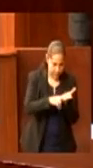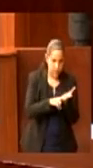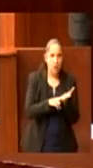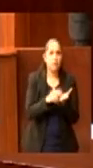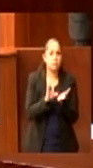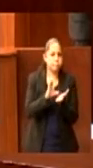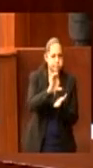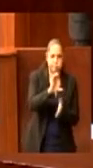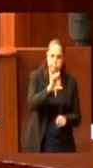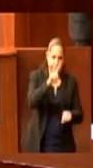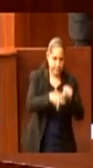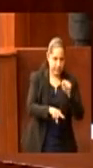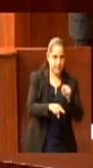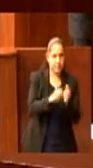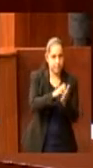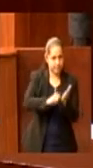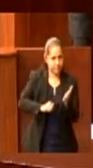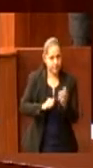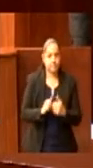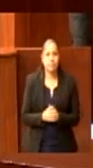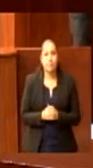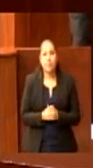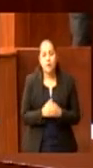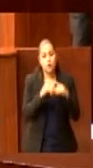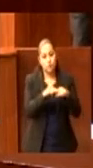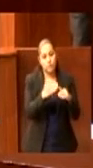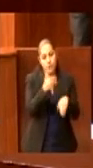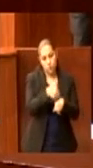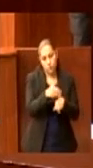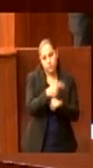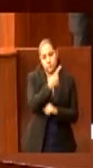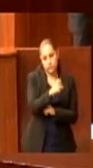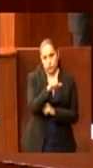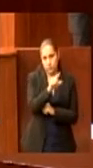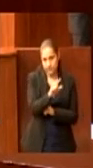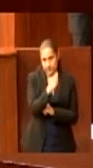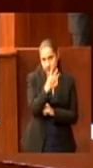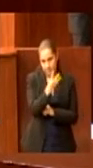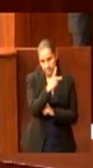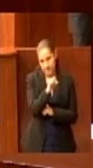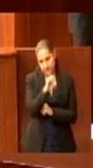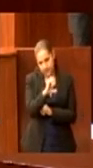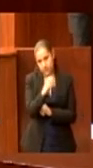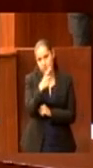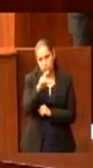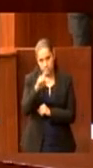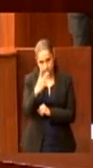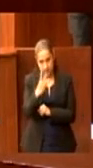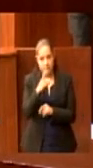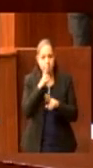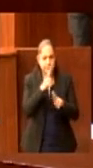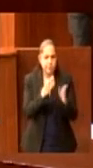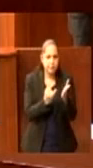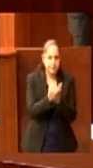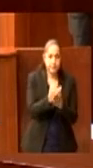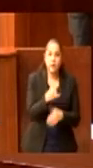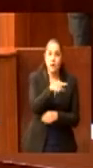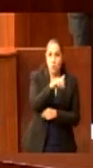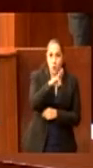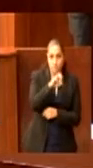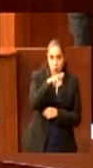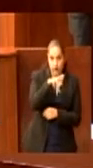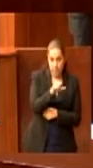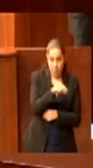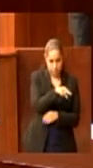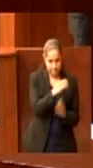el procedimiento de órgano central 173 se resuelve morena usó indebidamente la pauta local